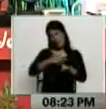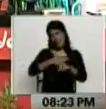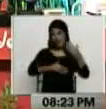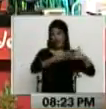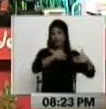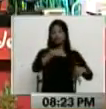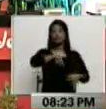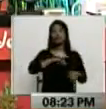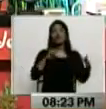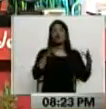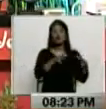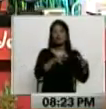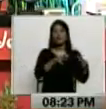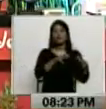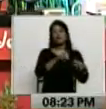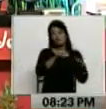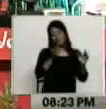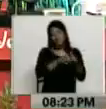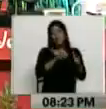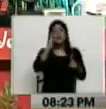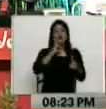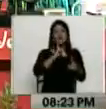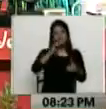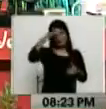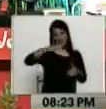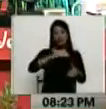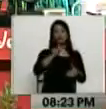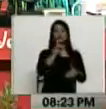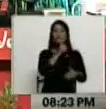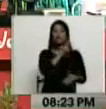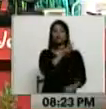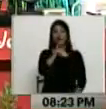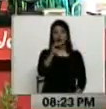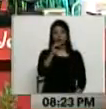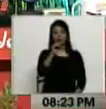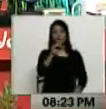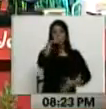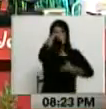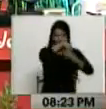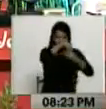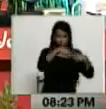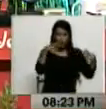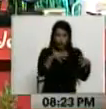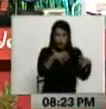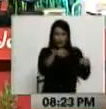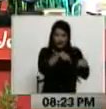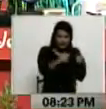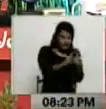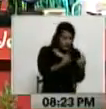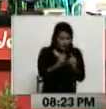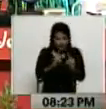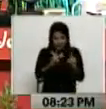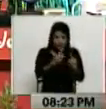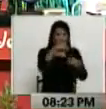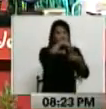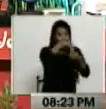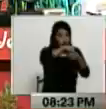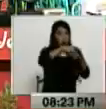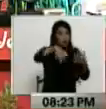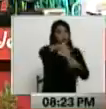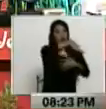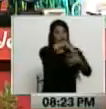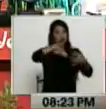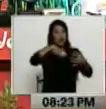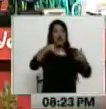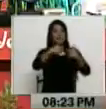con el movimiento bolivariano revolucionario 200 metidos ahí pues metidos ahí en